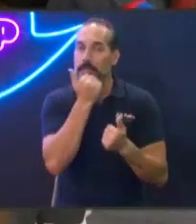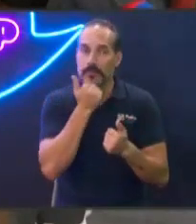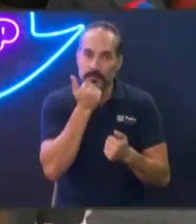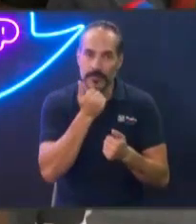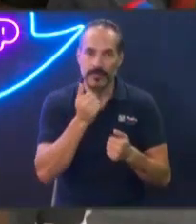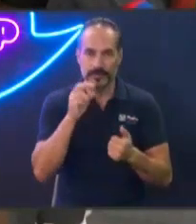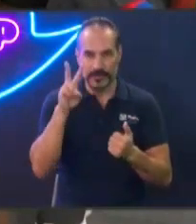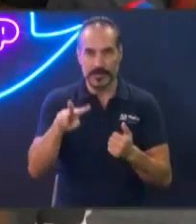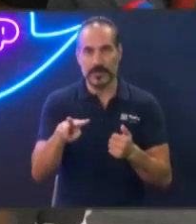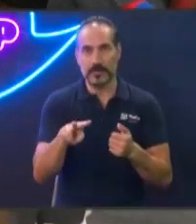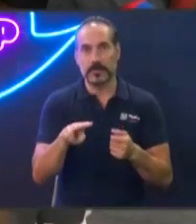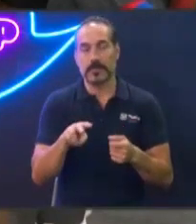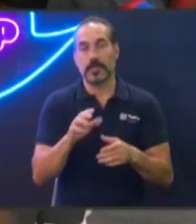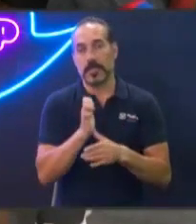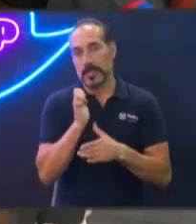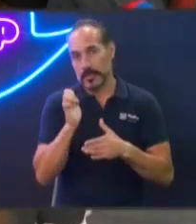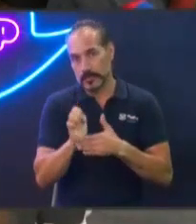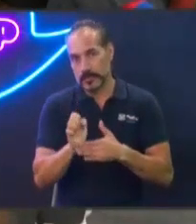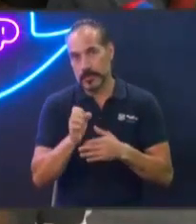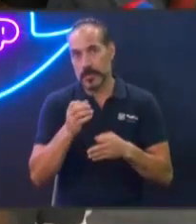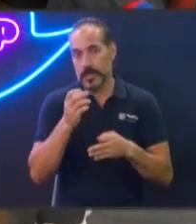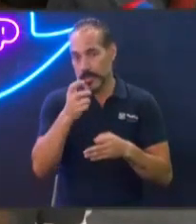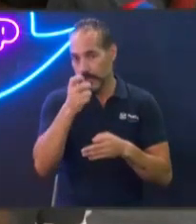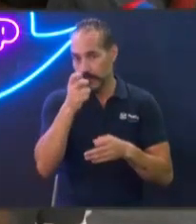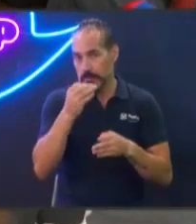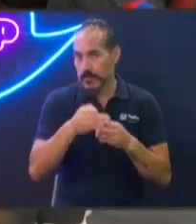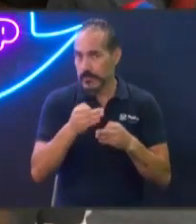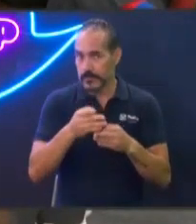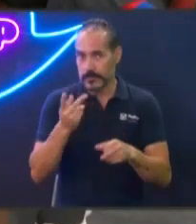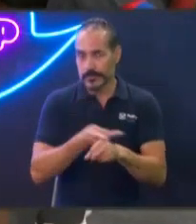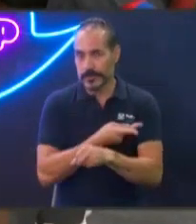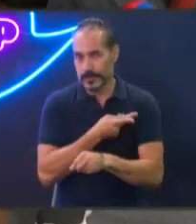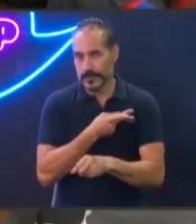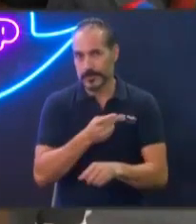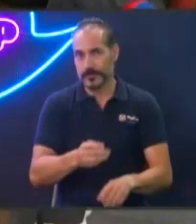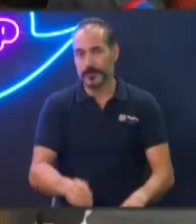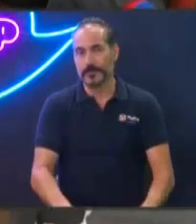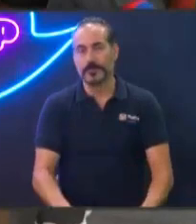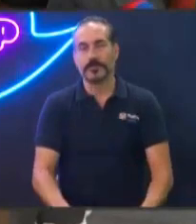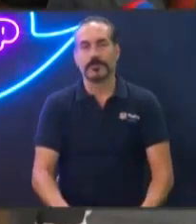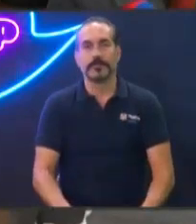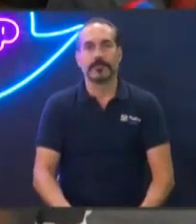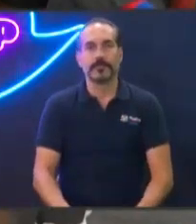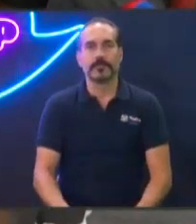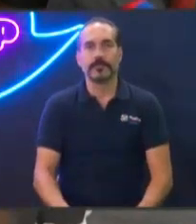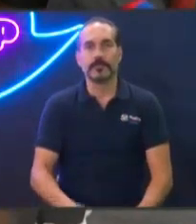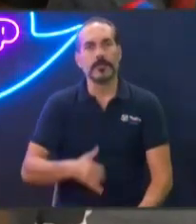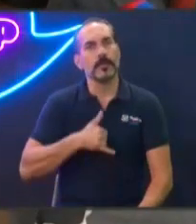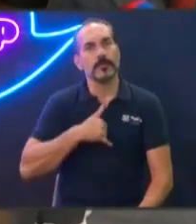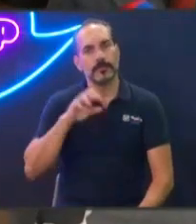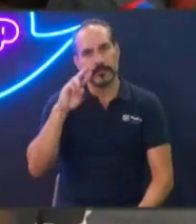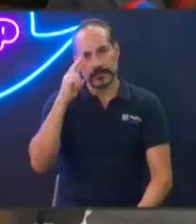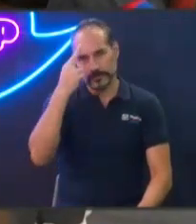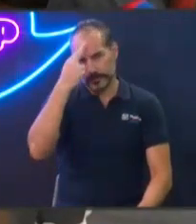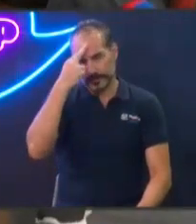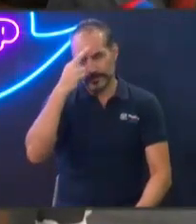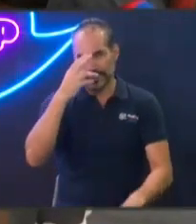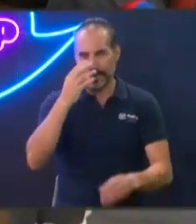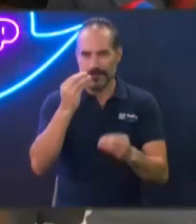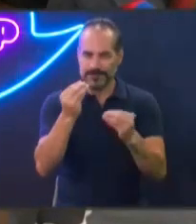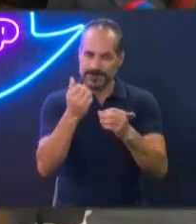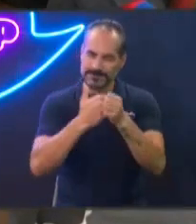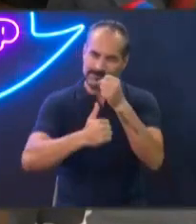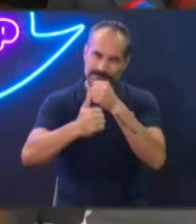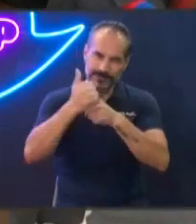platíquenme a a los estudiantes no digo pocas ocasiones porque ahorita que Me comentan esto yo recordé hace muchos años